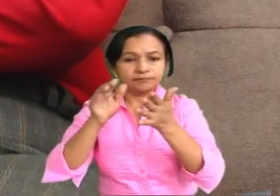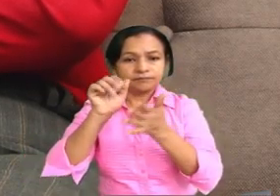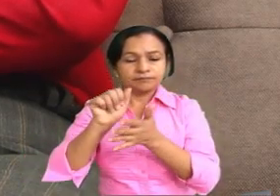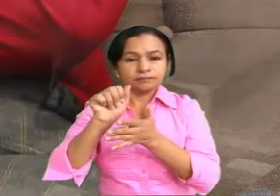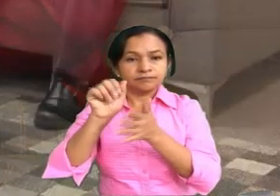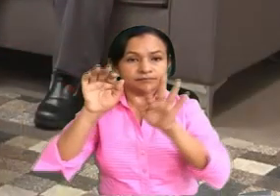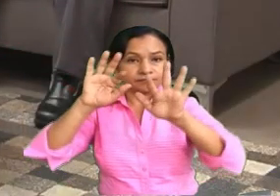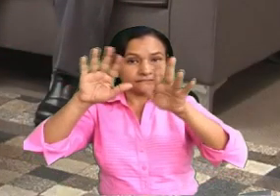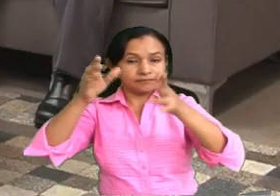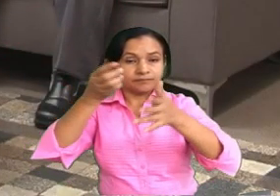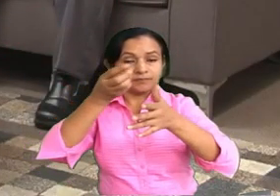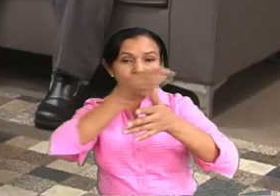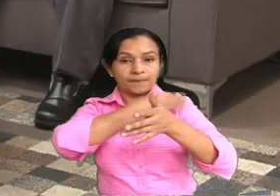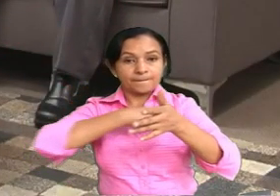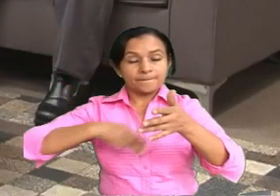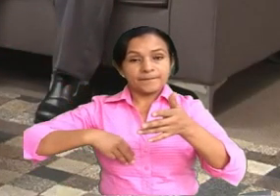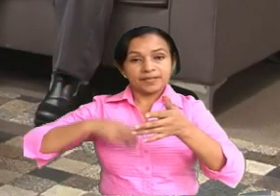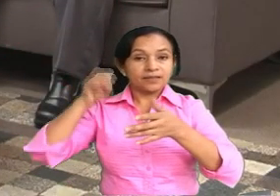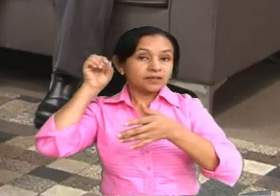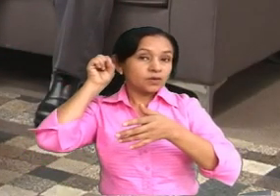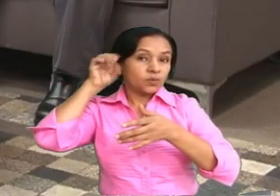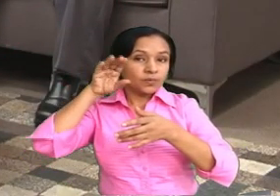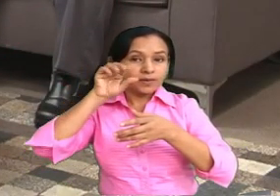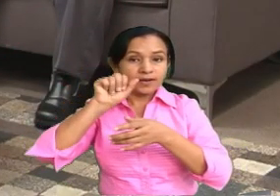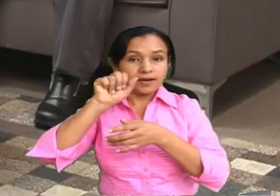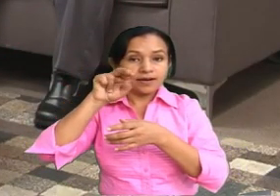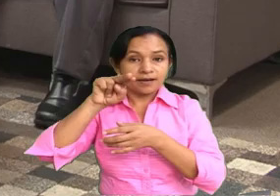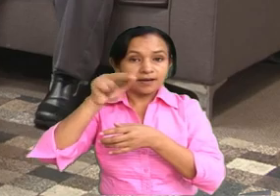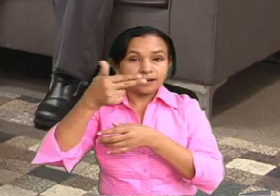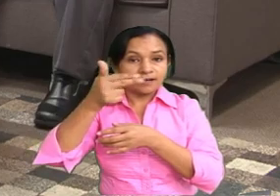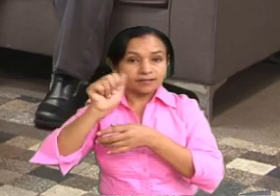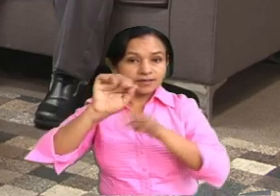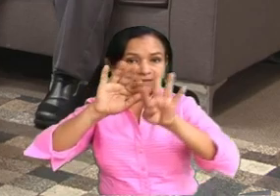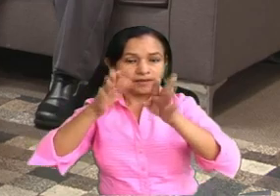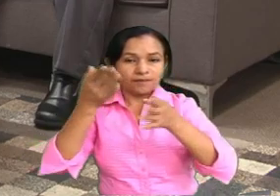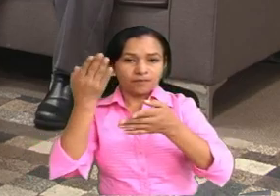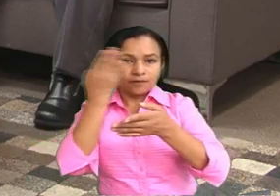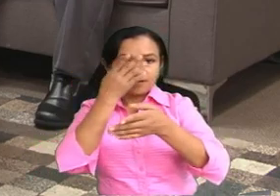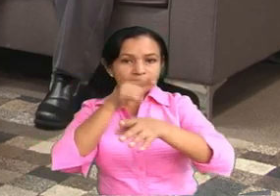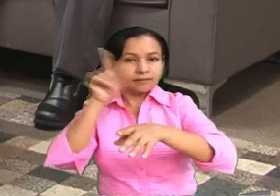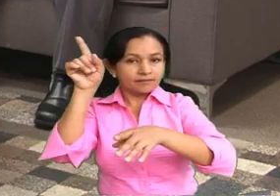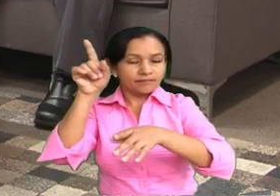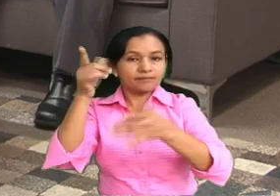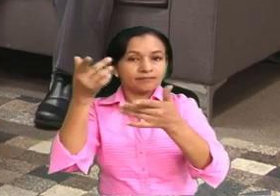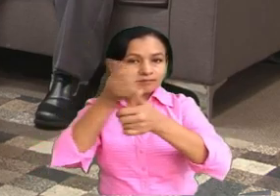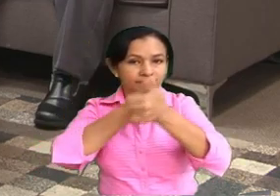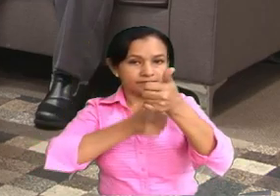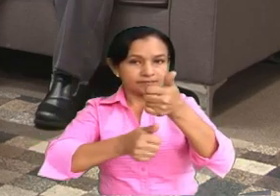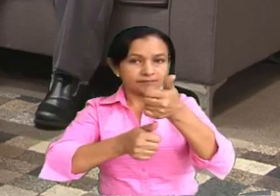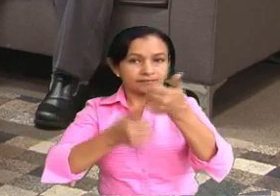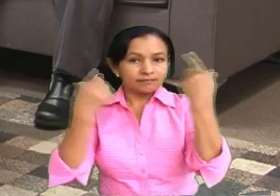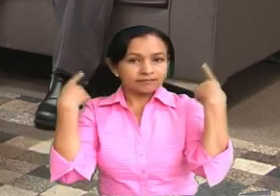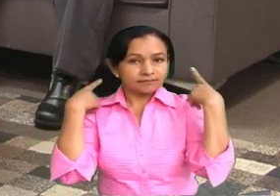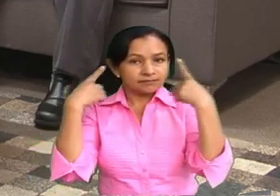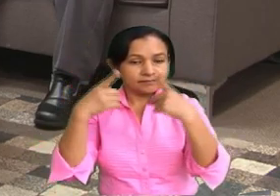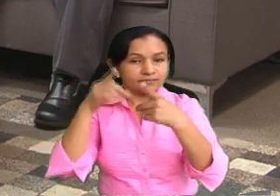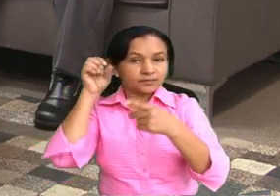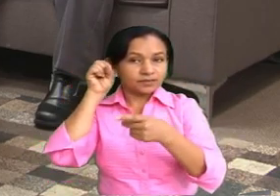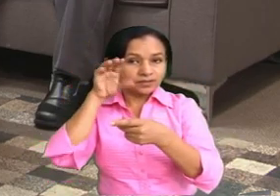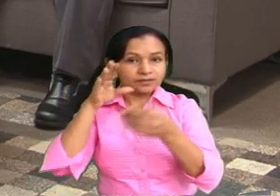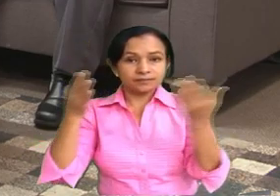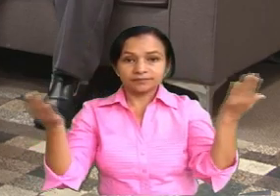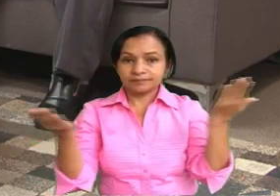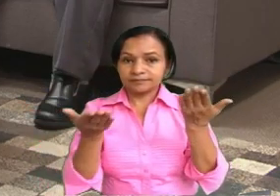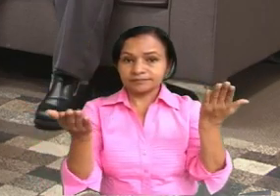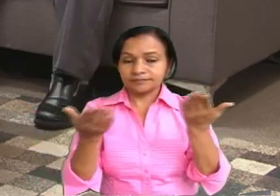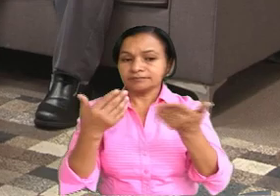está al frente, una mujer emprendedora. Igualmente tenemos en salud. ¿Cómo hemos